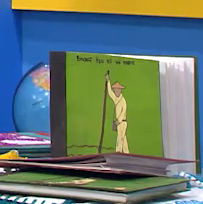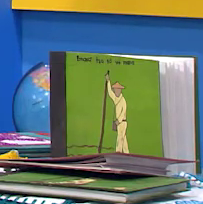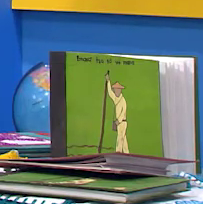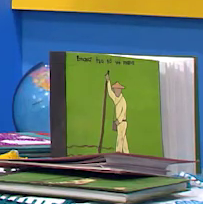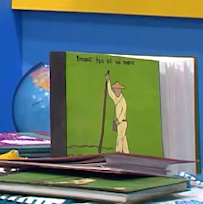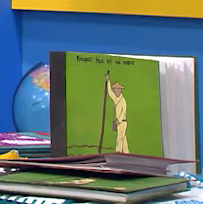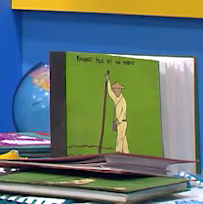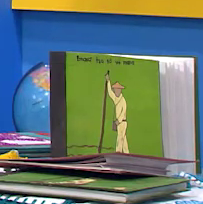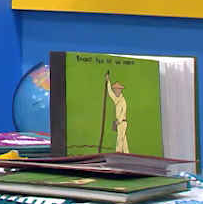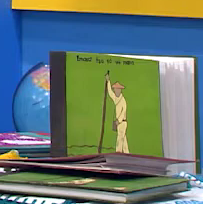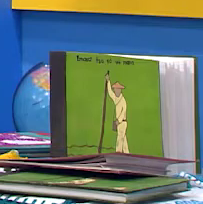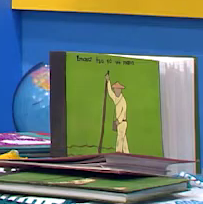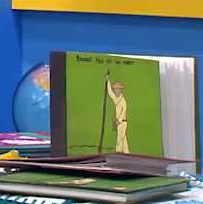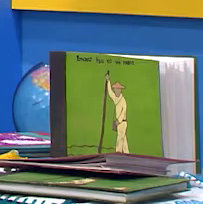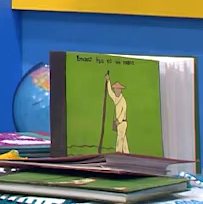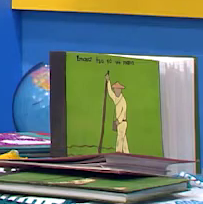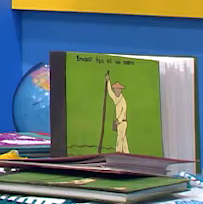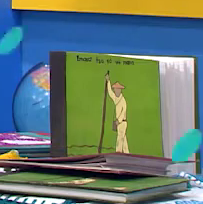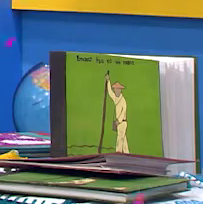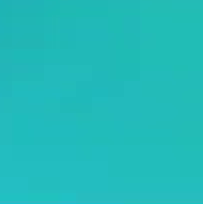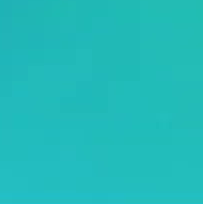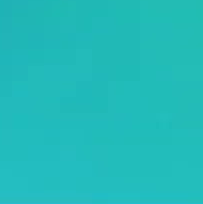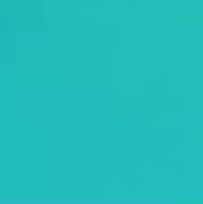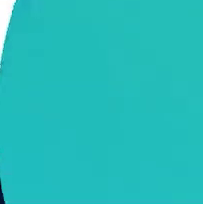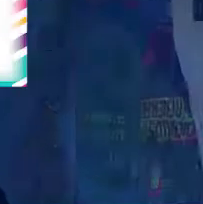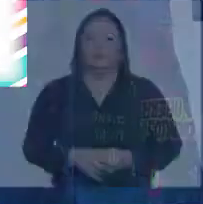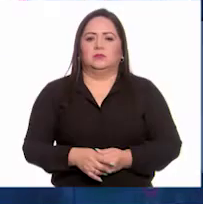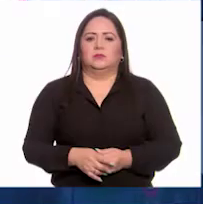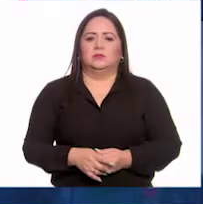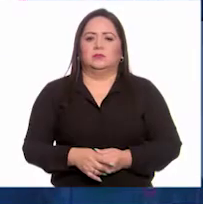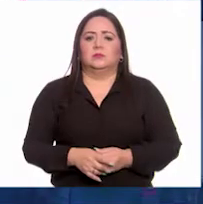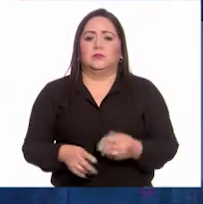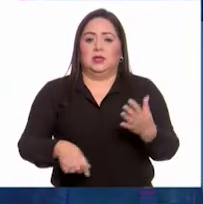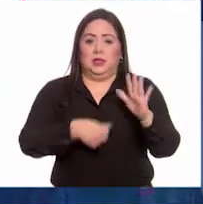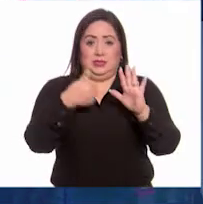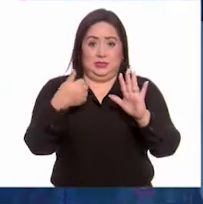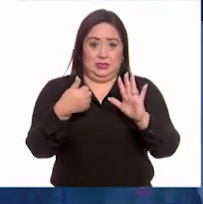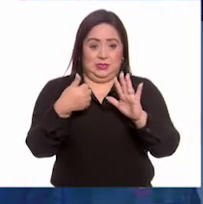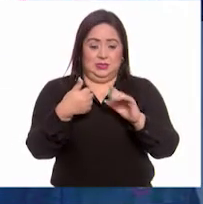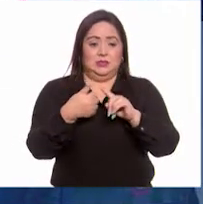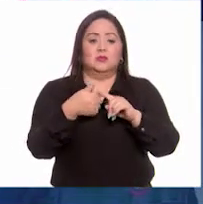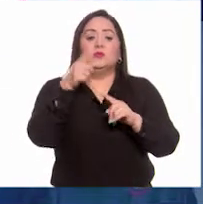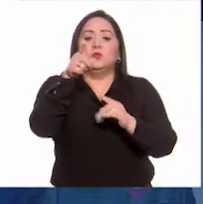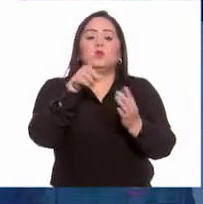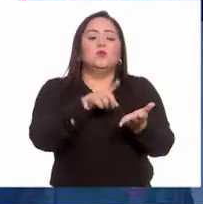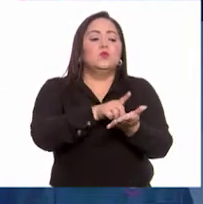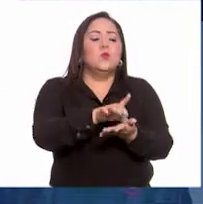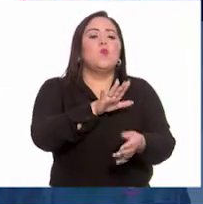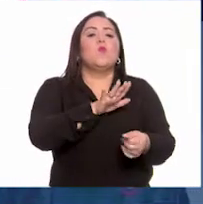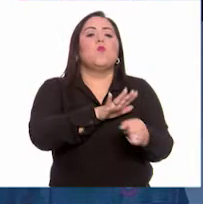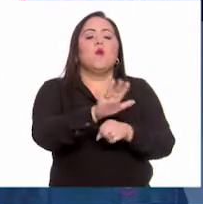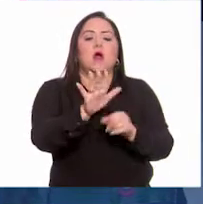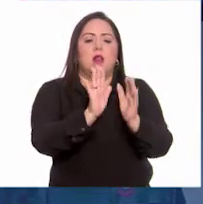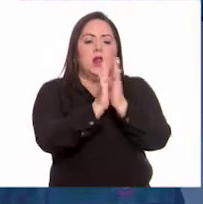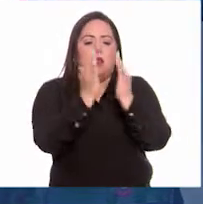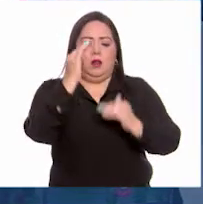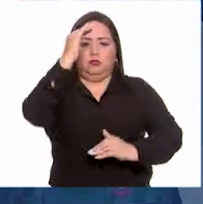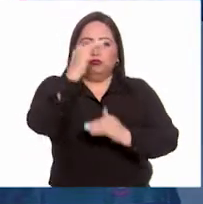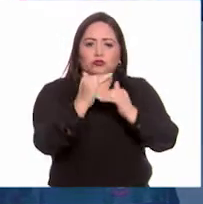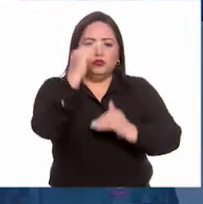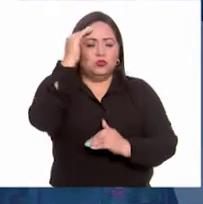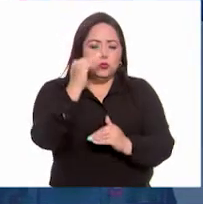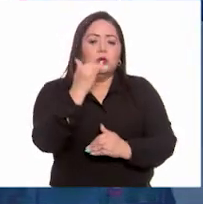más a reminar la jala y la gine, va. Seis. Decidan el formato y tamaño del